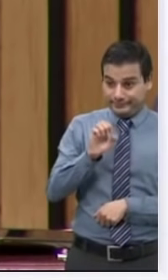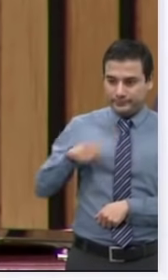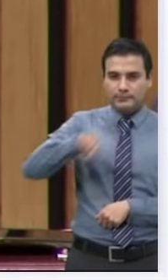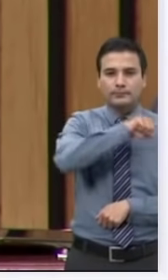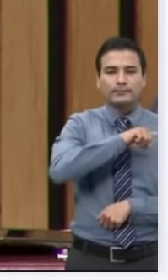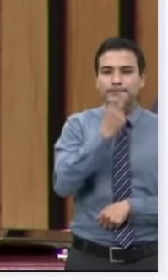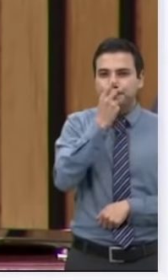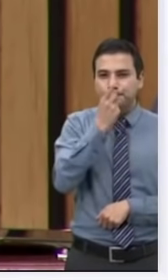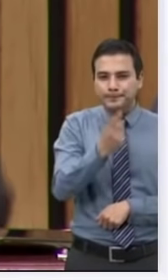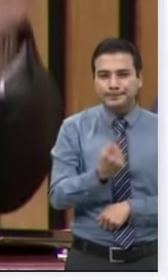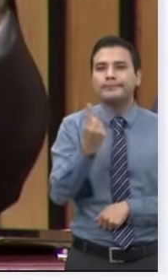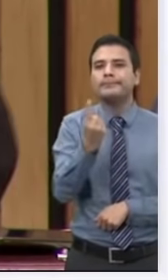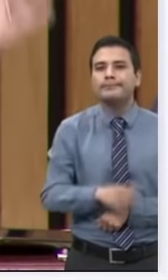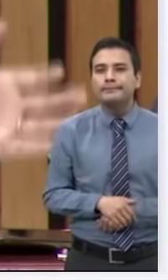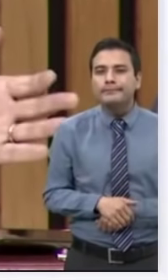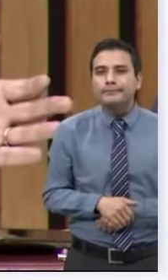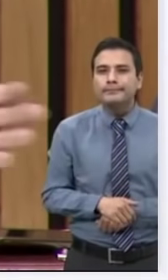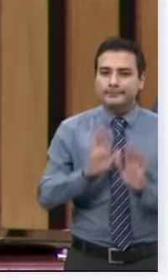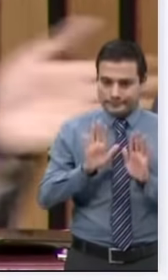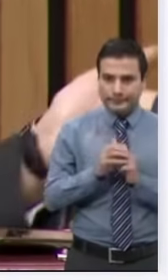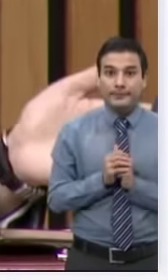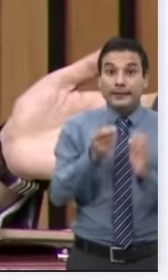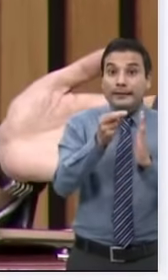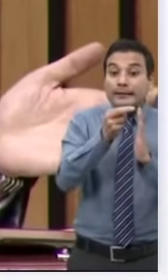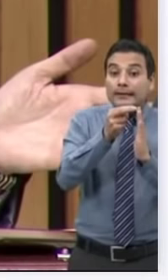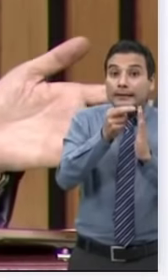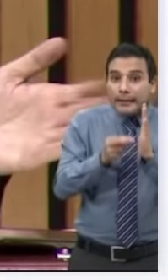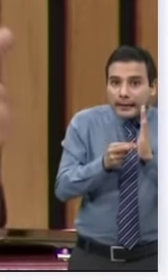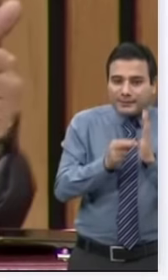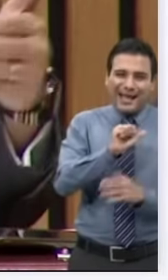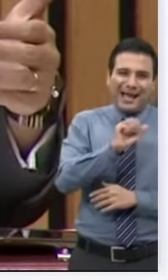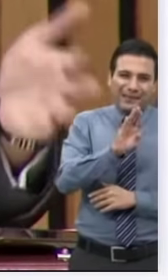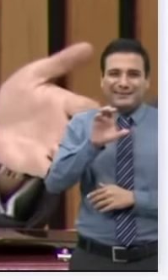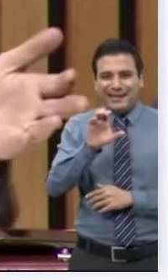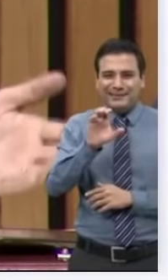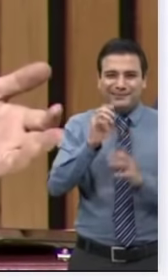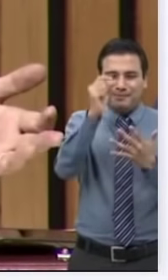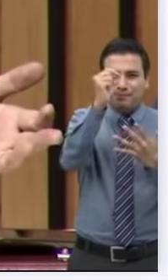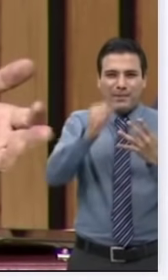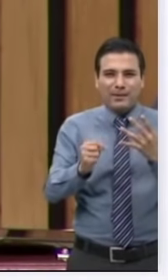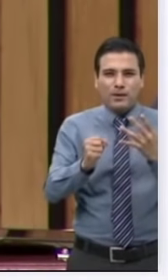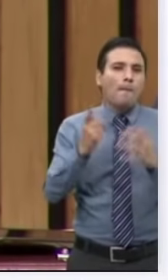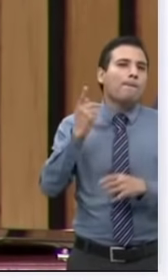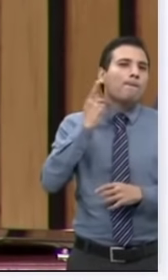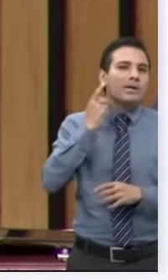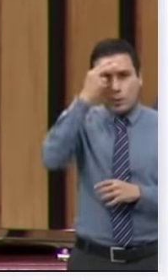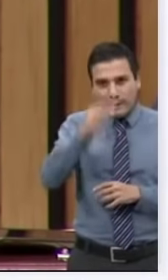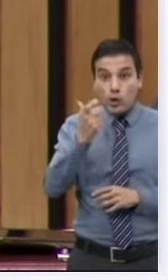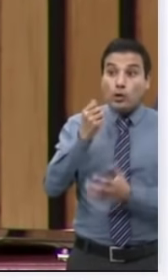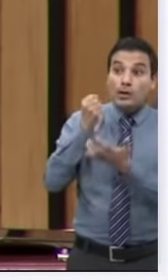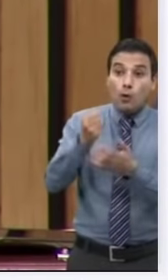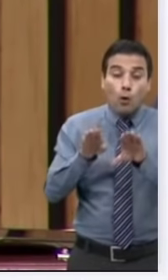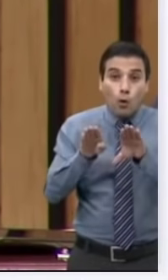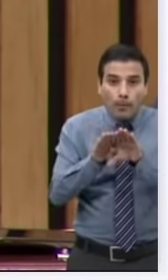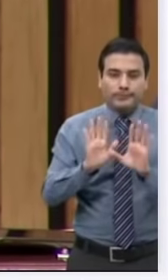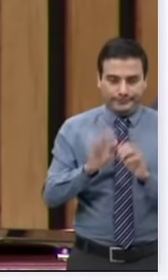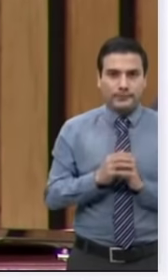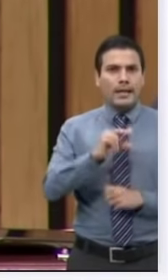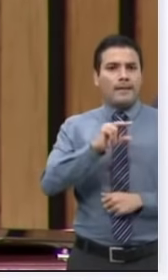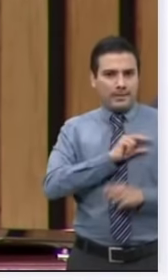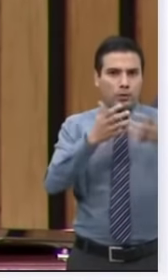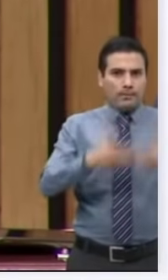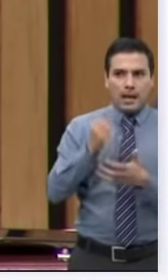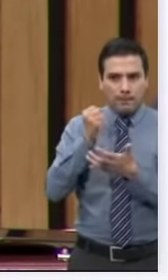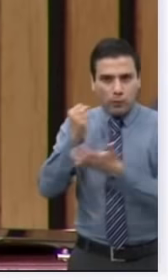señalando el abc de las reglas del financiamiento a la política en méxico es válido el financiamiento privado